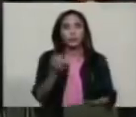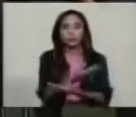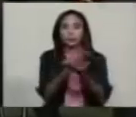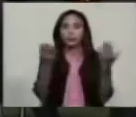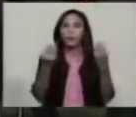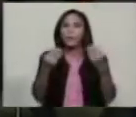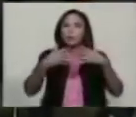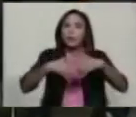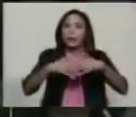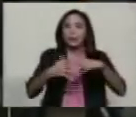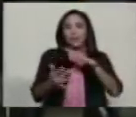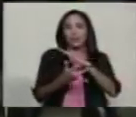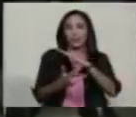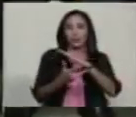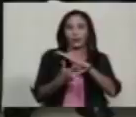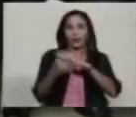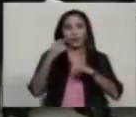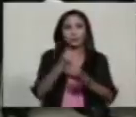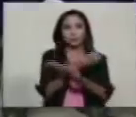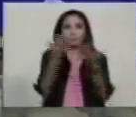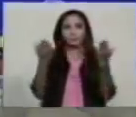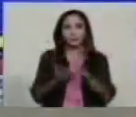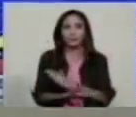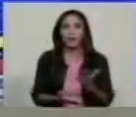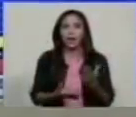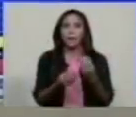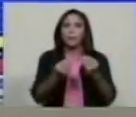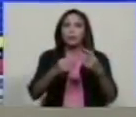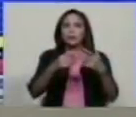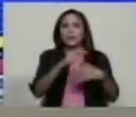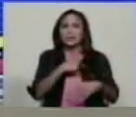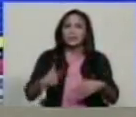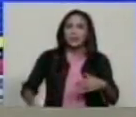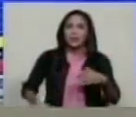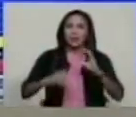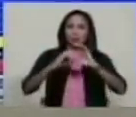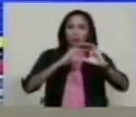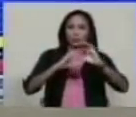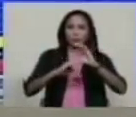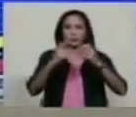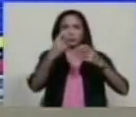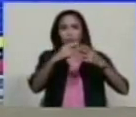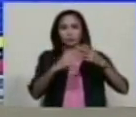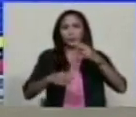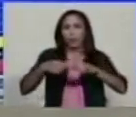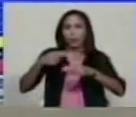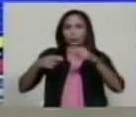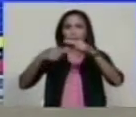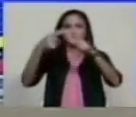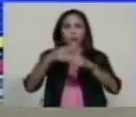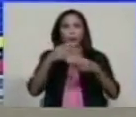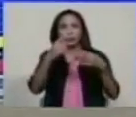etcétera, etcétera. Y para usted de contar: China Communication, Construction, Yutong.